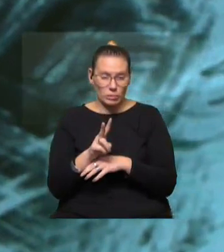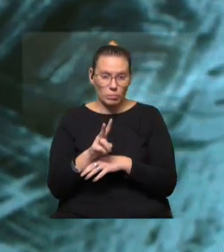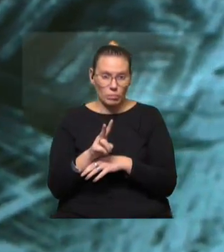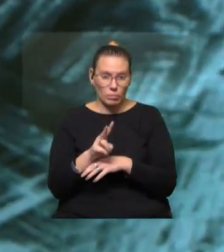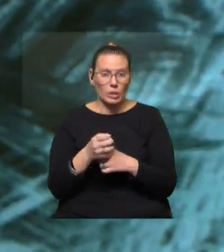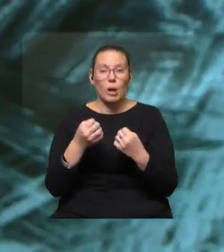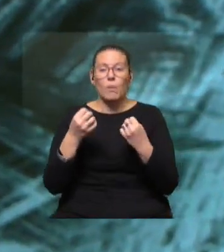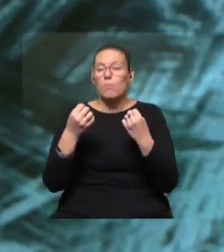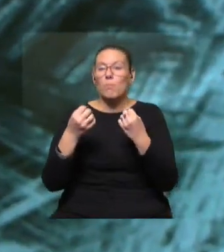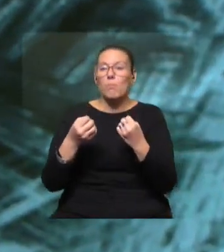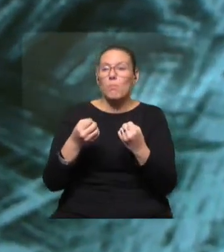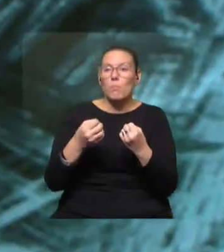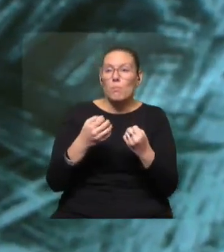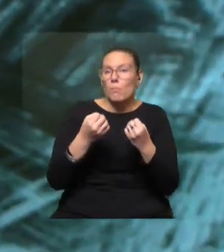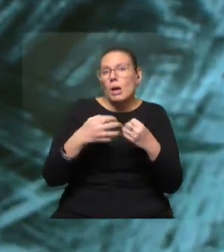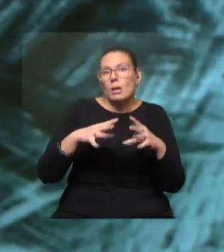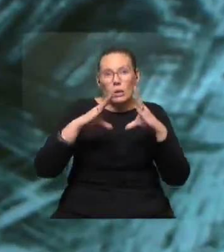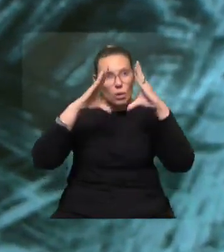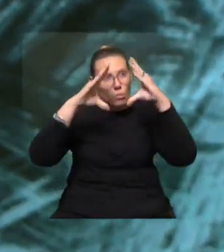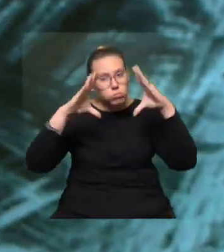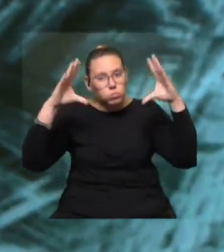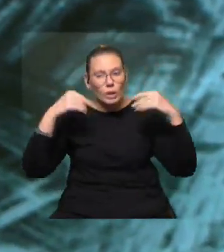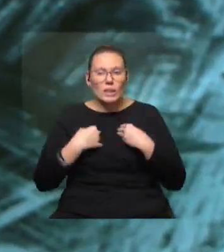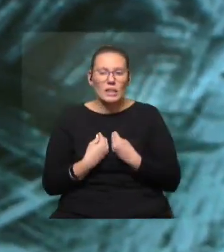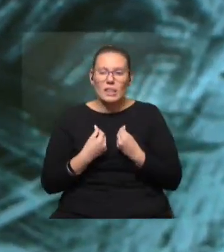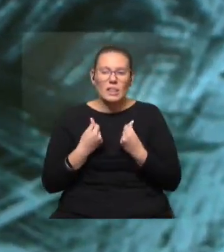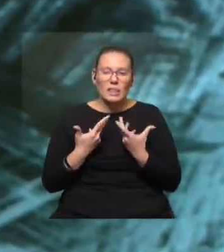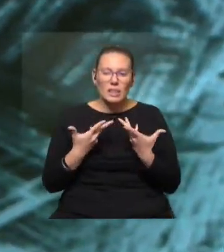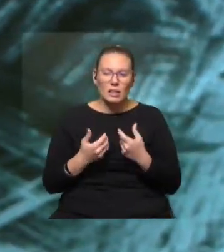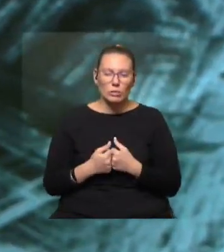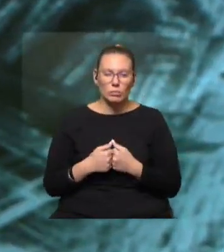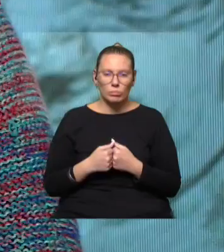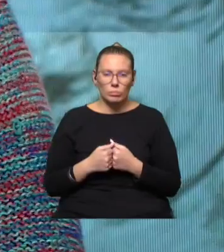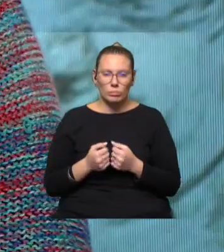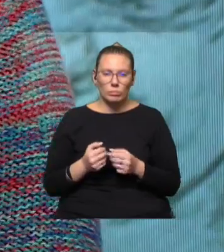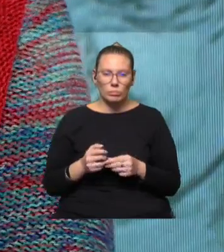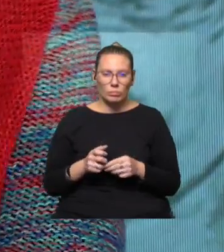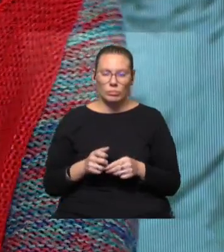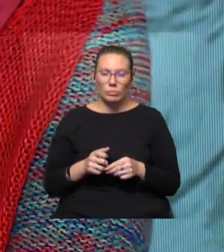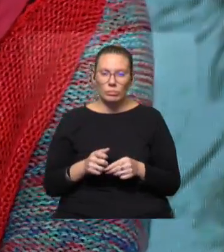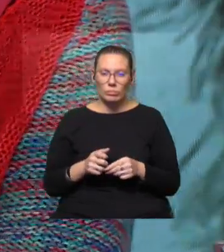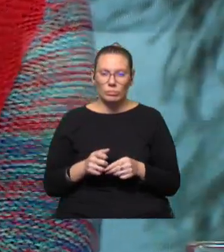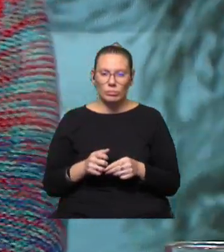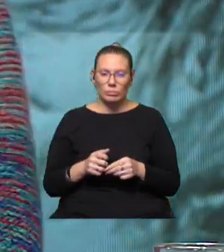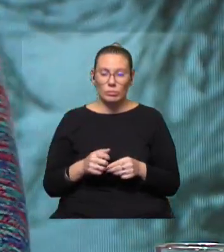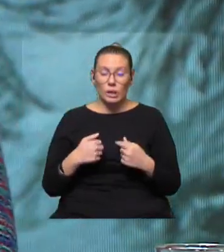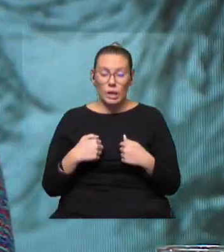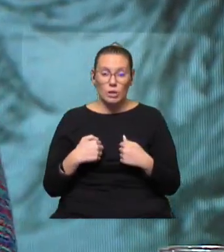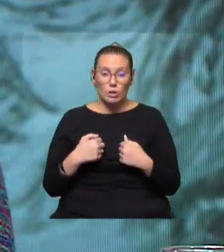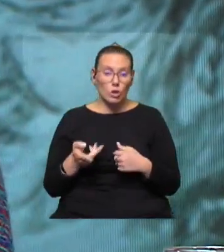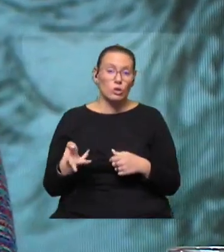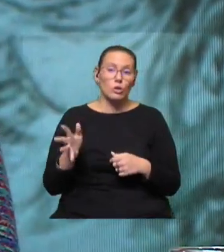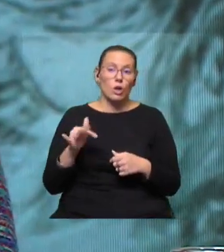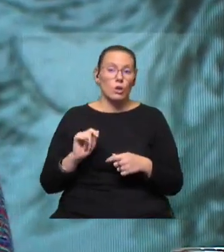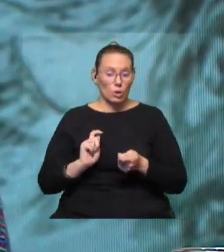perdidos en las nubes que en qué sentís que te transformó Bueno Este creo que todos los días